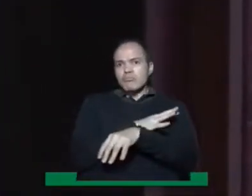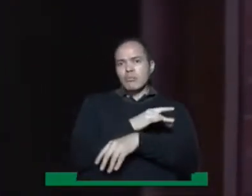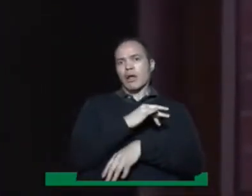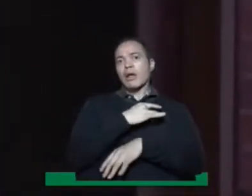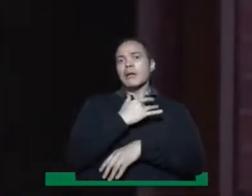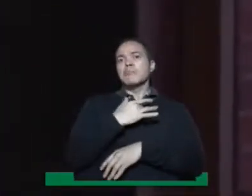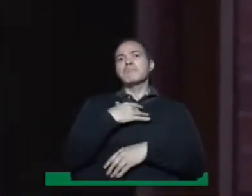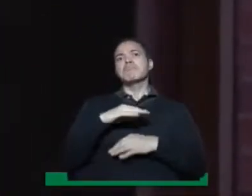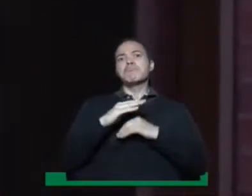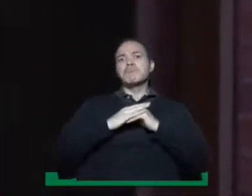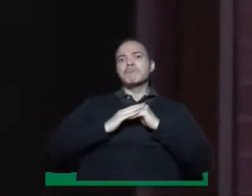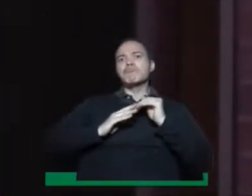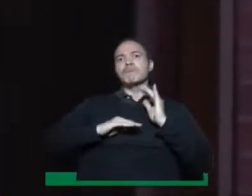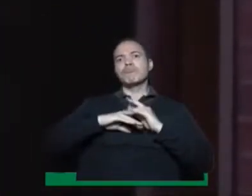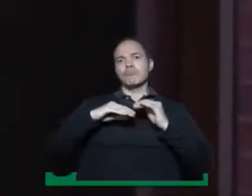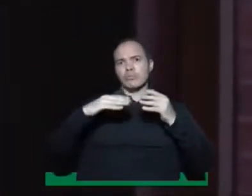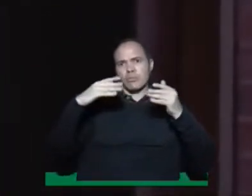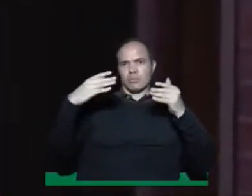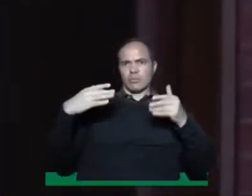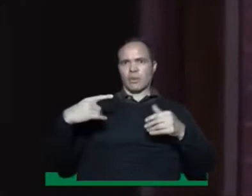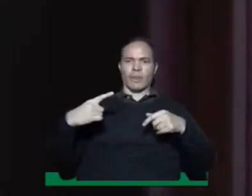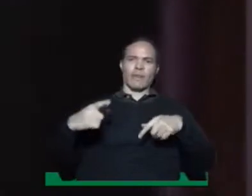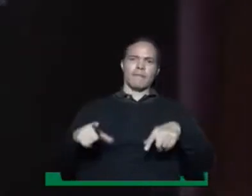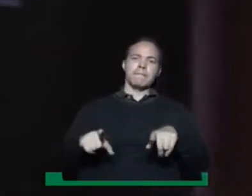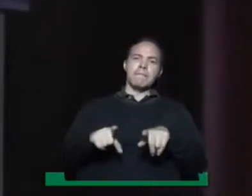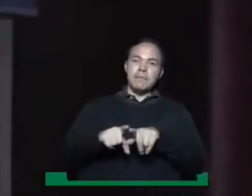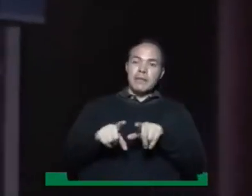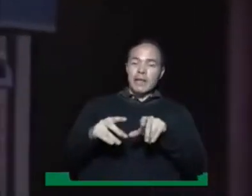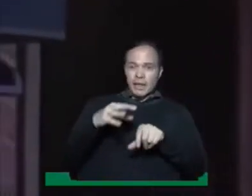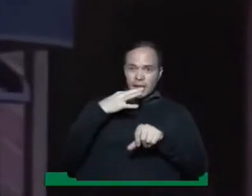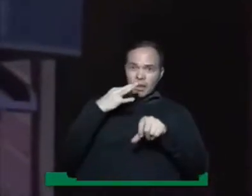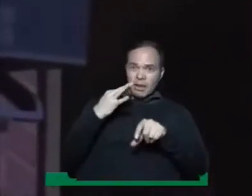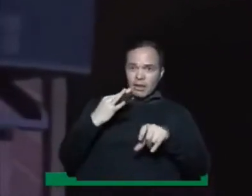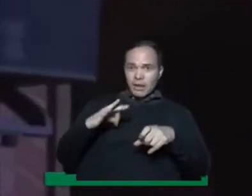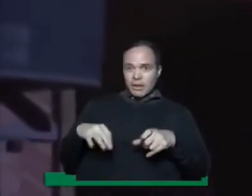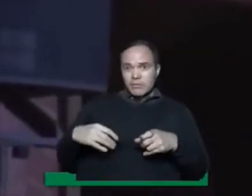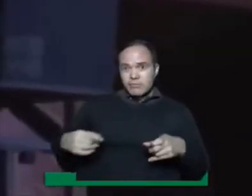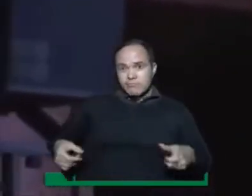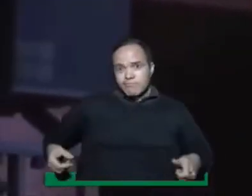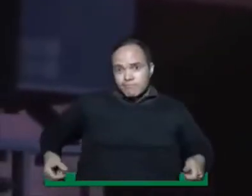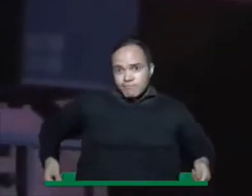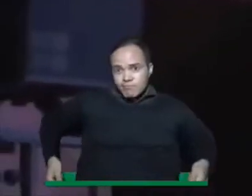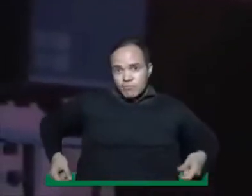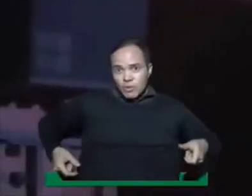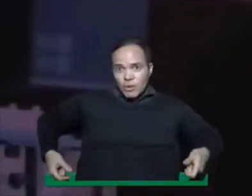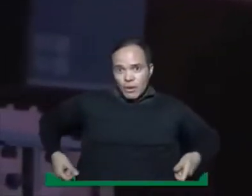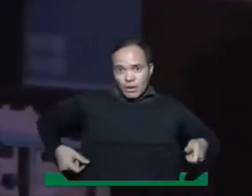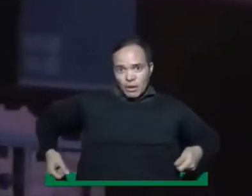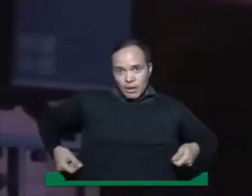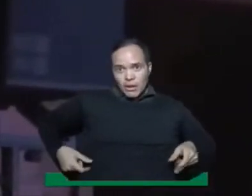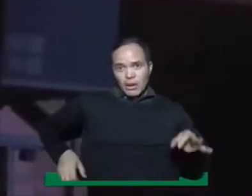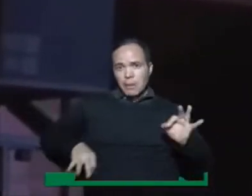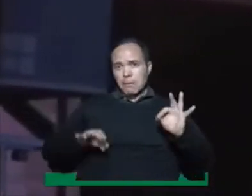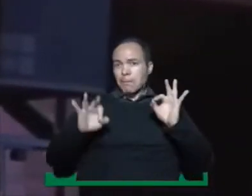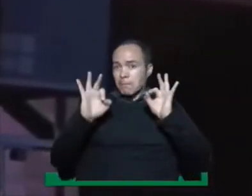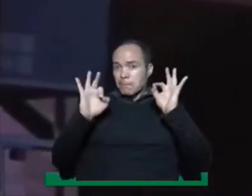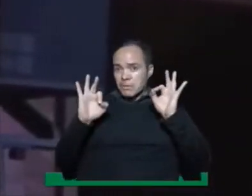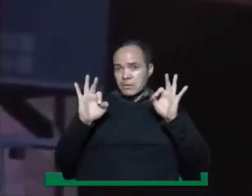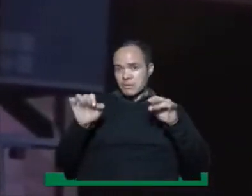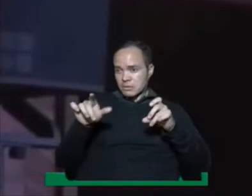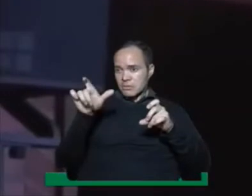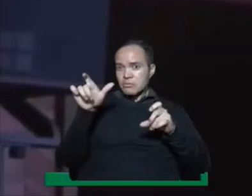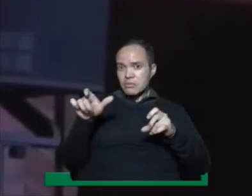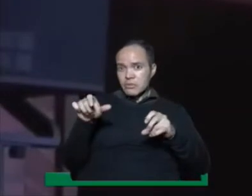en la zona no está muy preparada para para hacer un recorrido bien para este tipo de